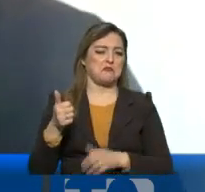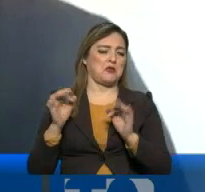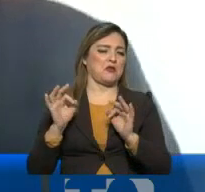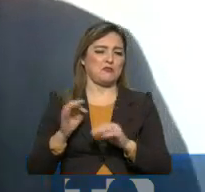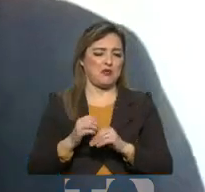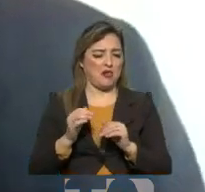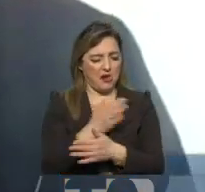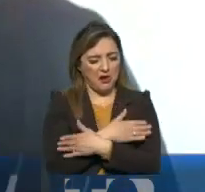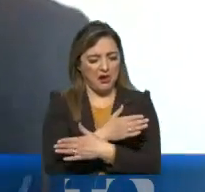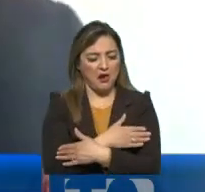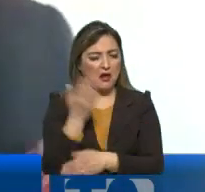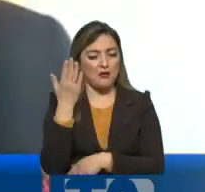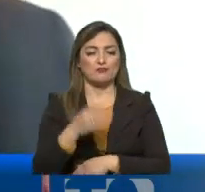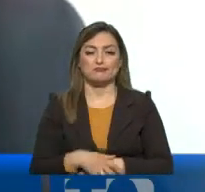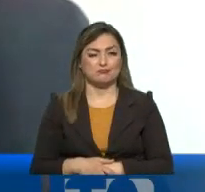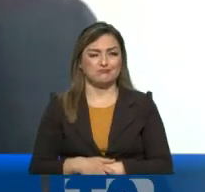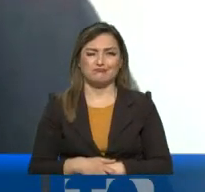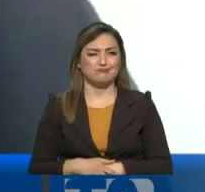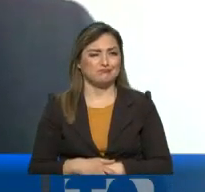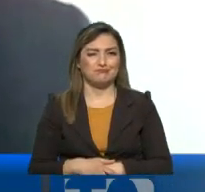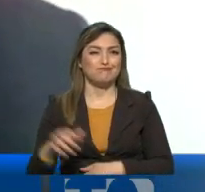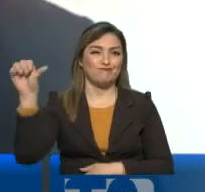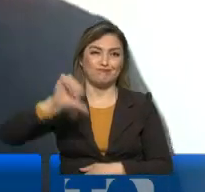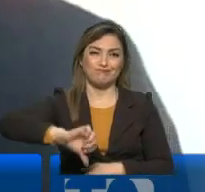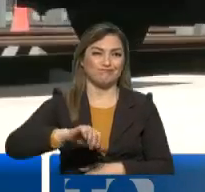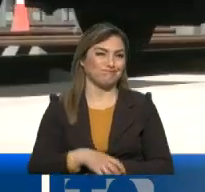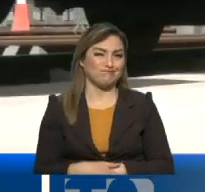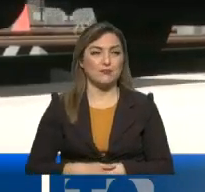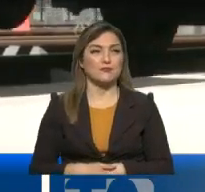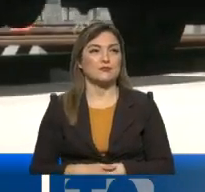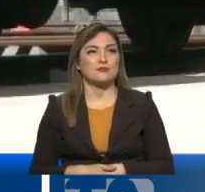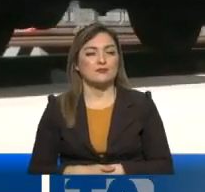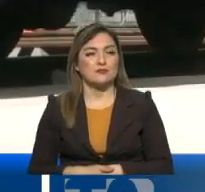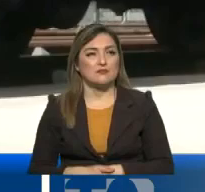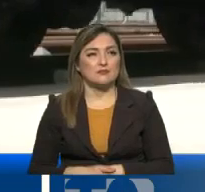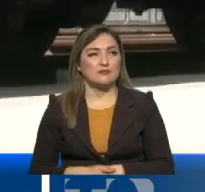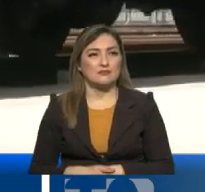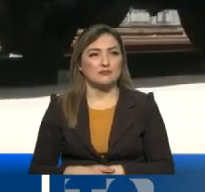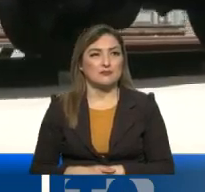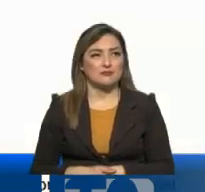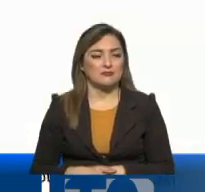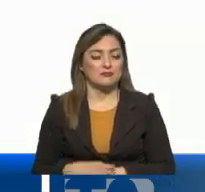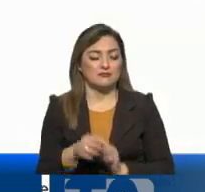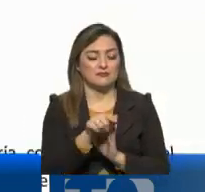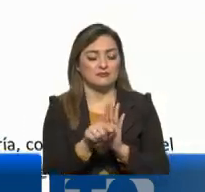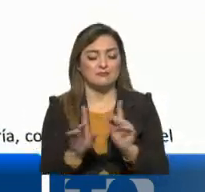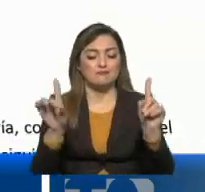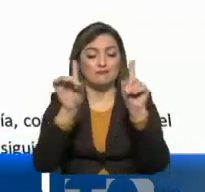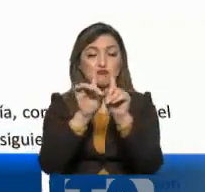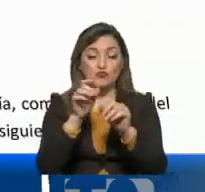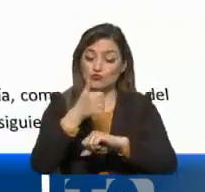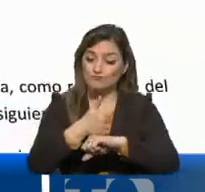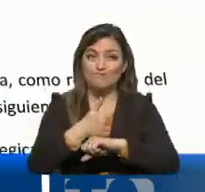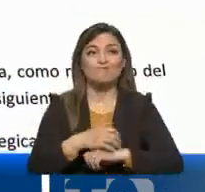adelante, felicitar al alcalde por la gente que tiene al frente, pero no ha sido así. En el informe también se detalla otros datos que las